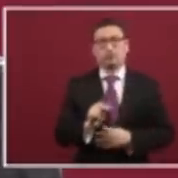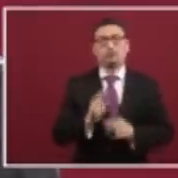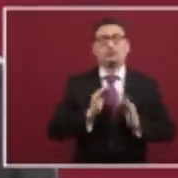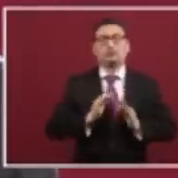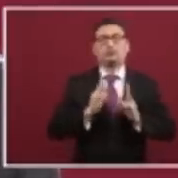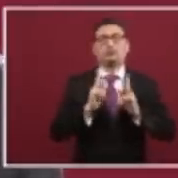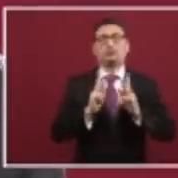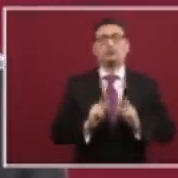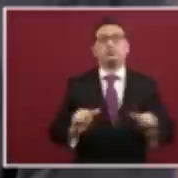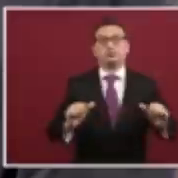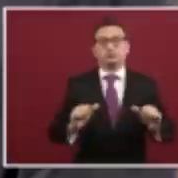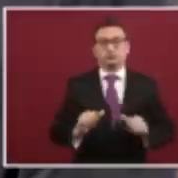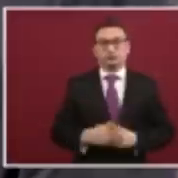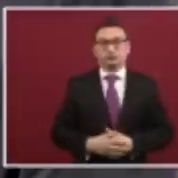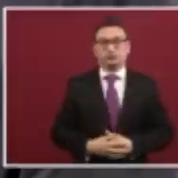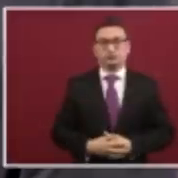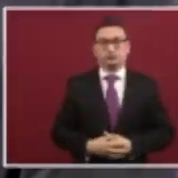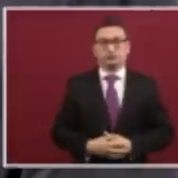pacífica.